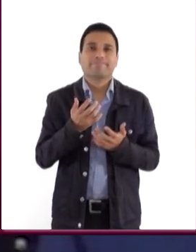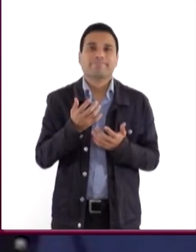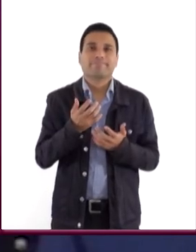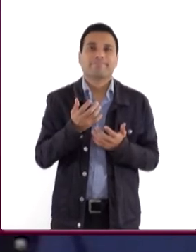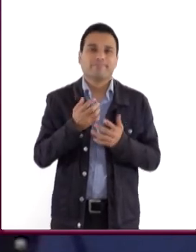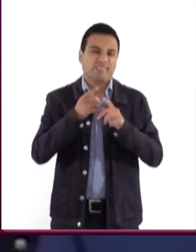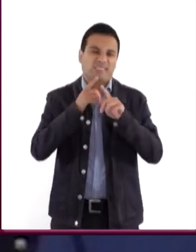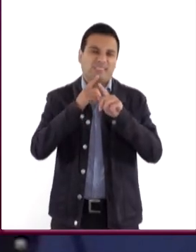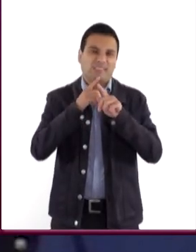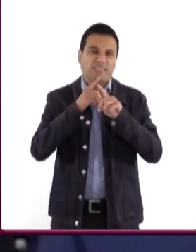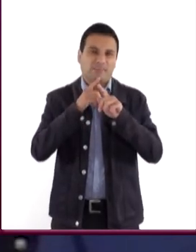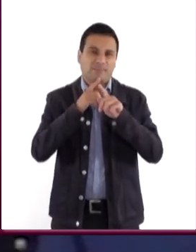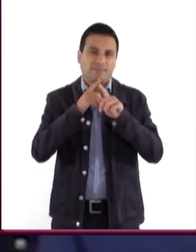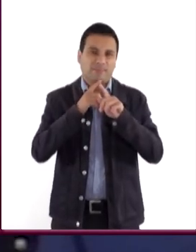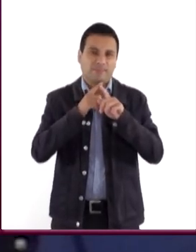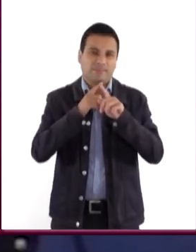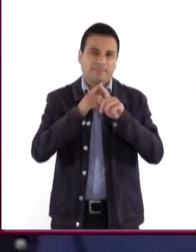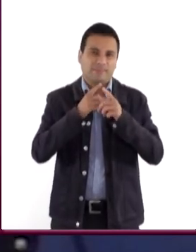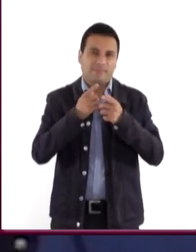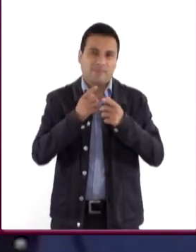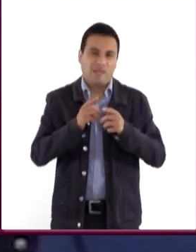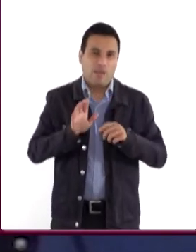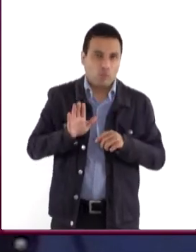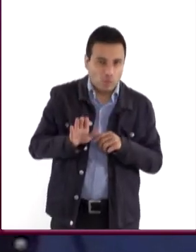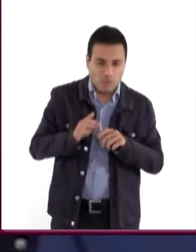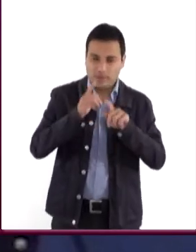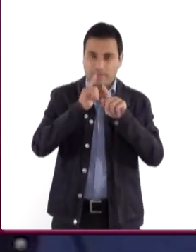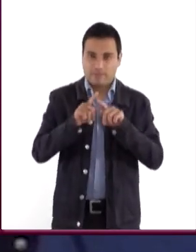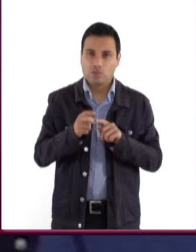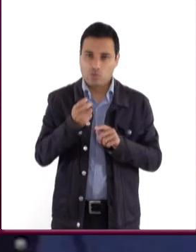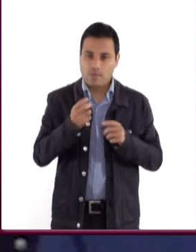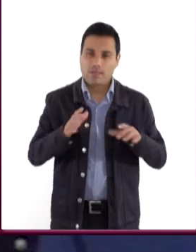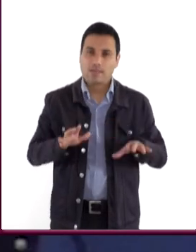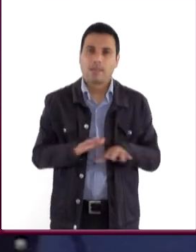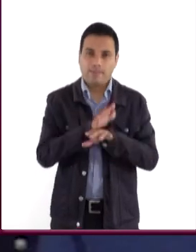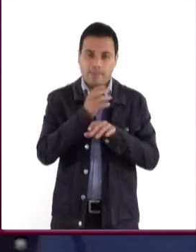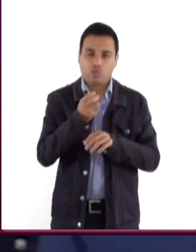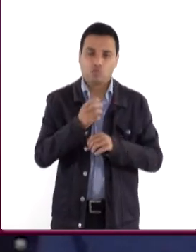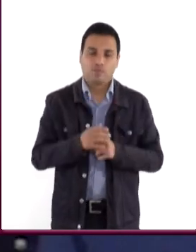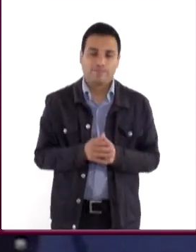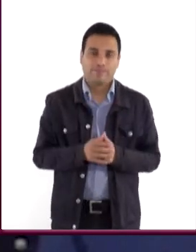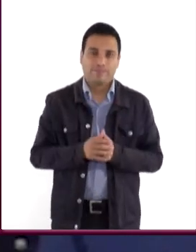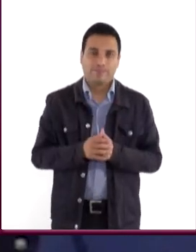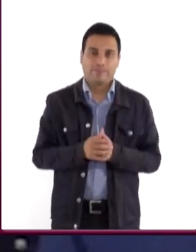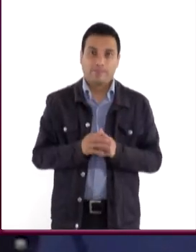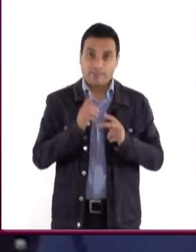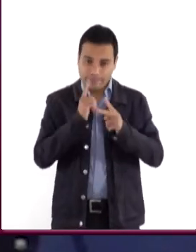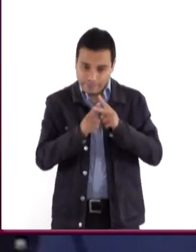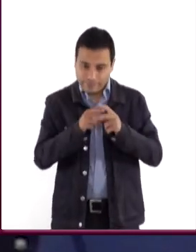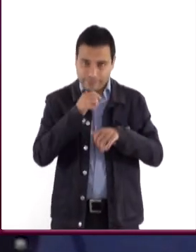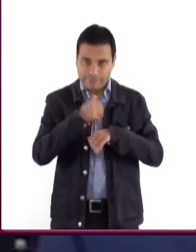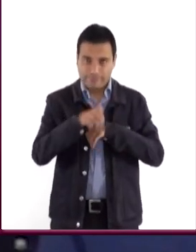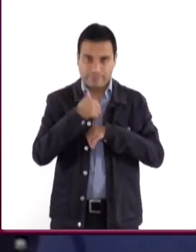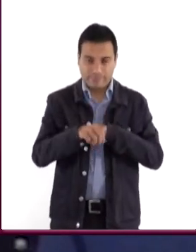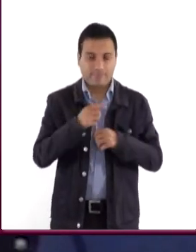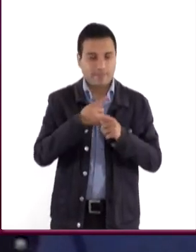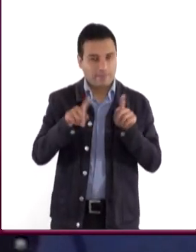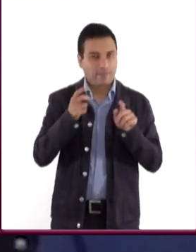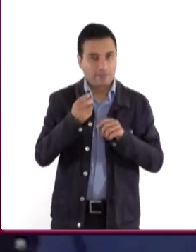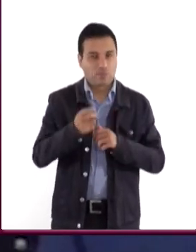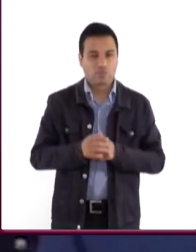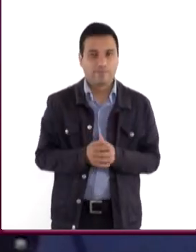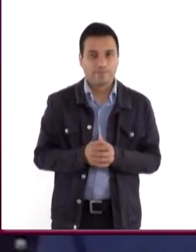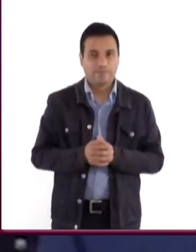la ley de Hooke. Cambia la geometría, cambia la constante que relaciona la fuerza, el desplazamiento y por ende